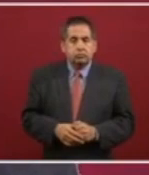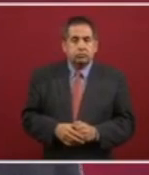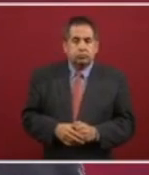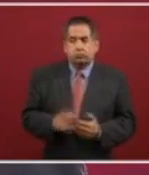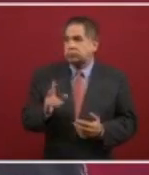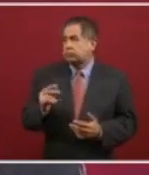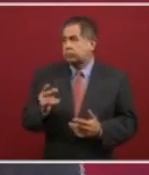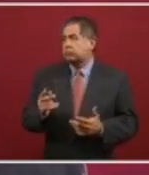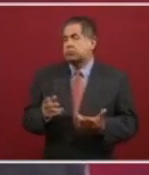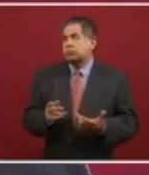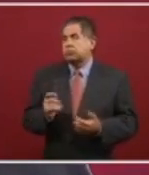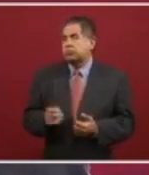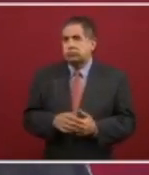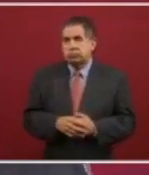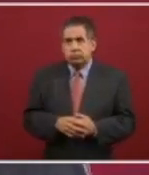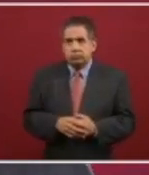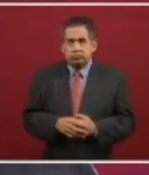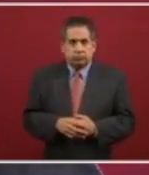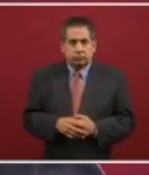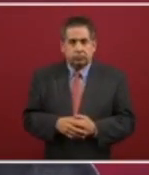No es